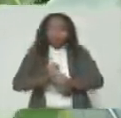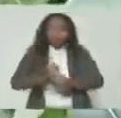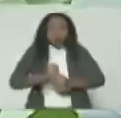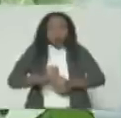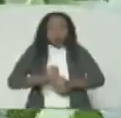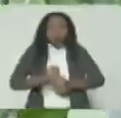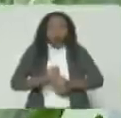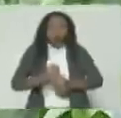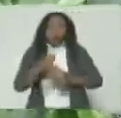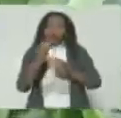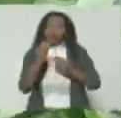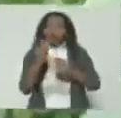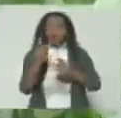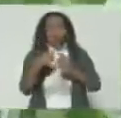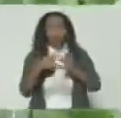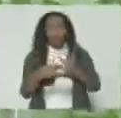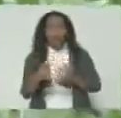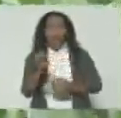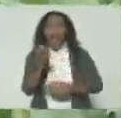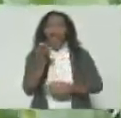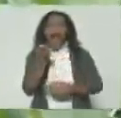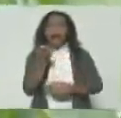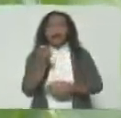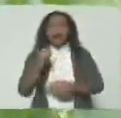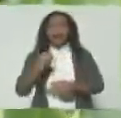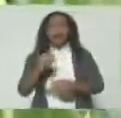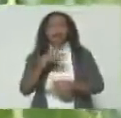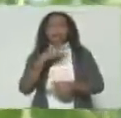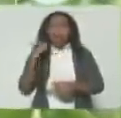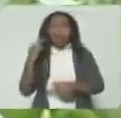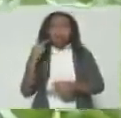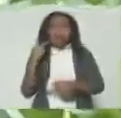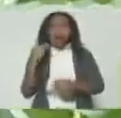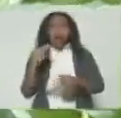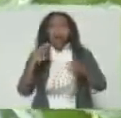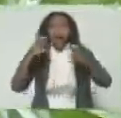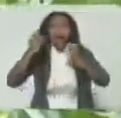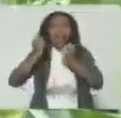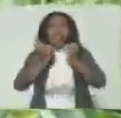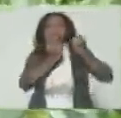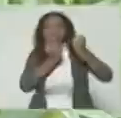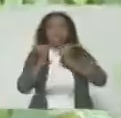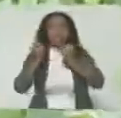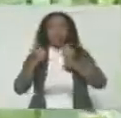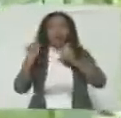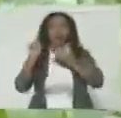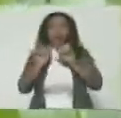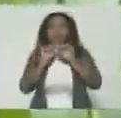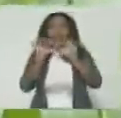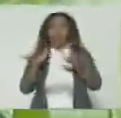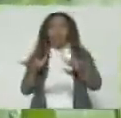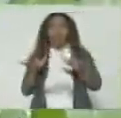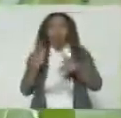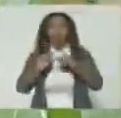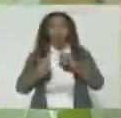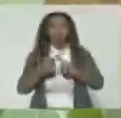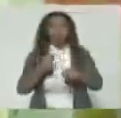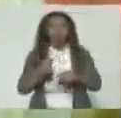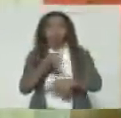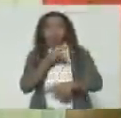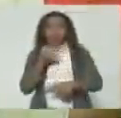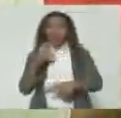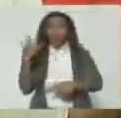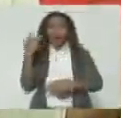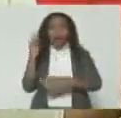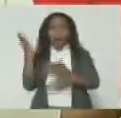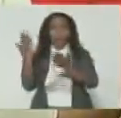bueno, tantas cosas, ají dulce, maní, patillas. Esto es bendito, presidente, cosas maravillosas, contamos con